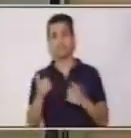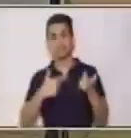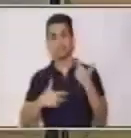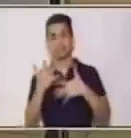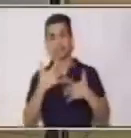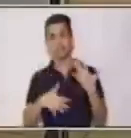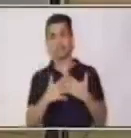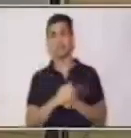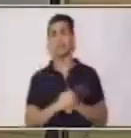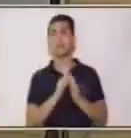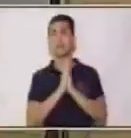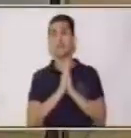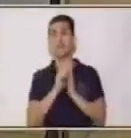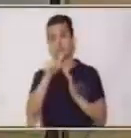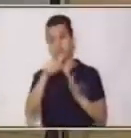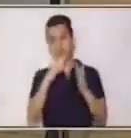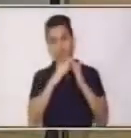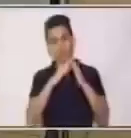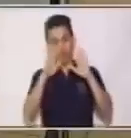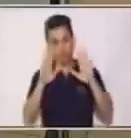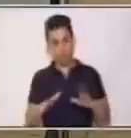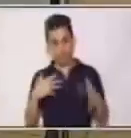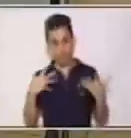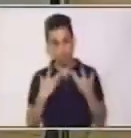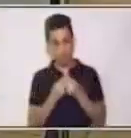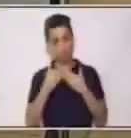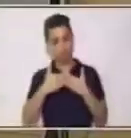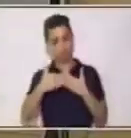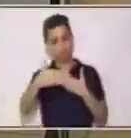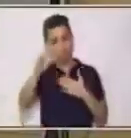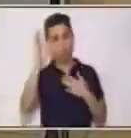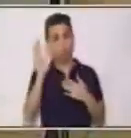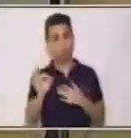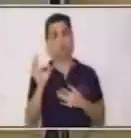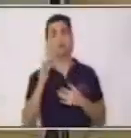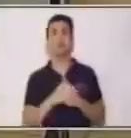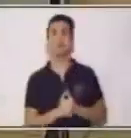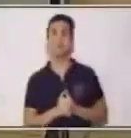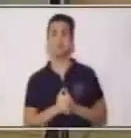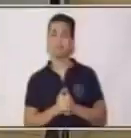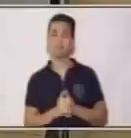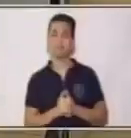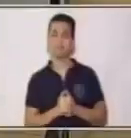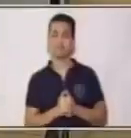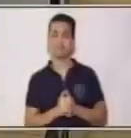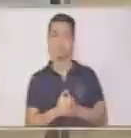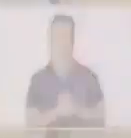de señas, y por favor, quédate en casa que juntos saldremos adelante. Hasta pronto.